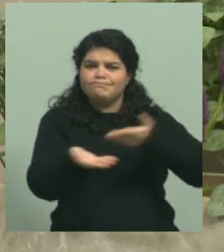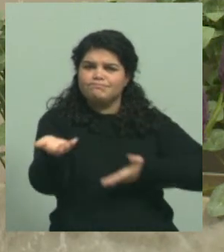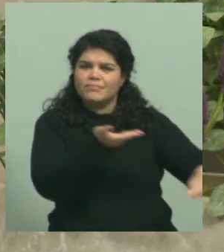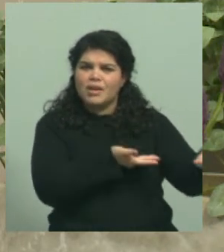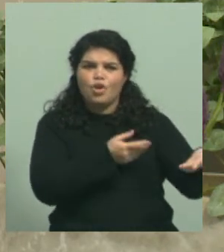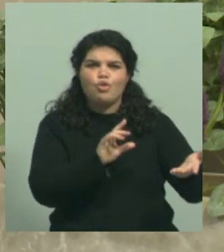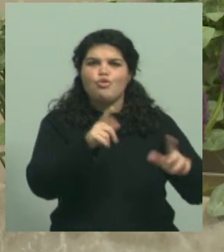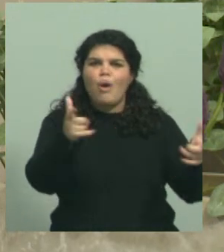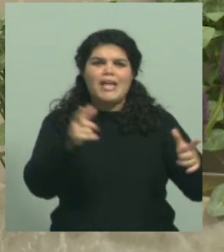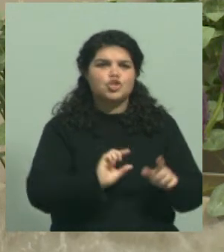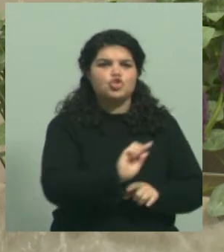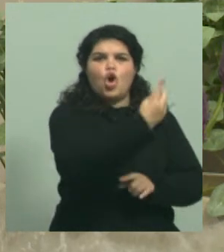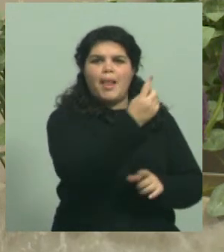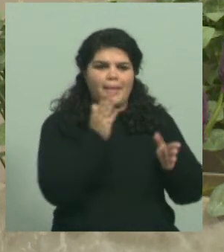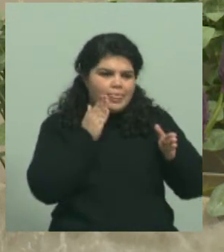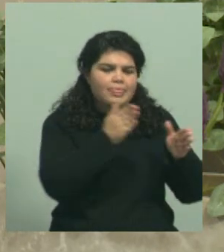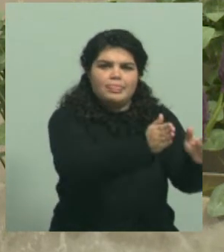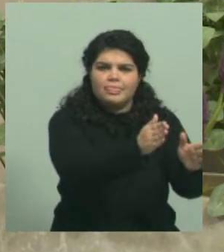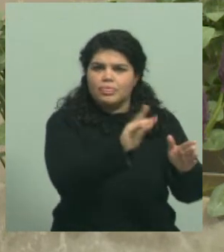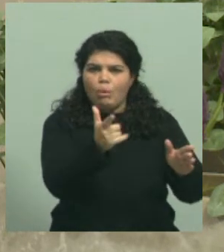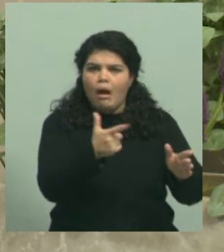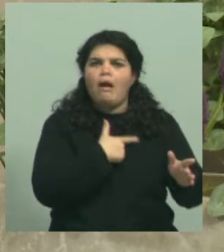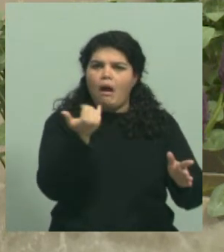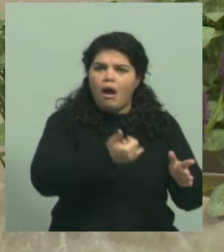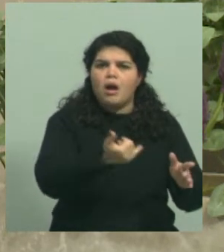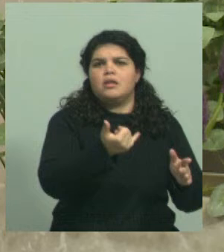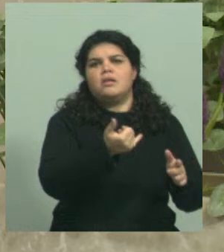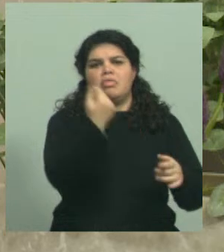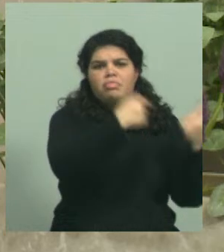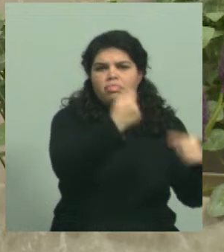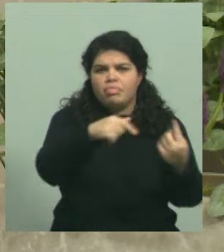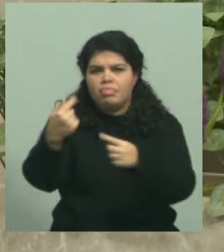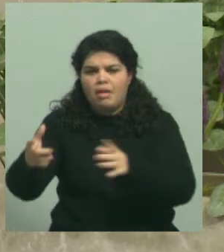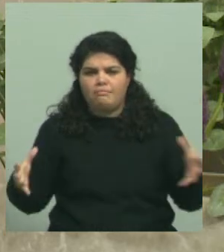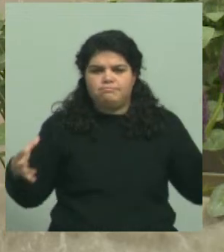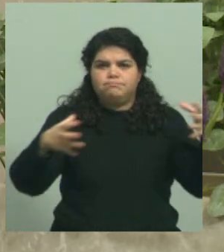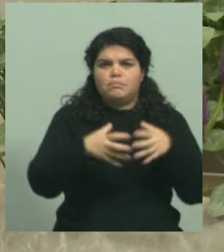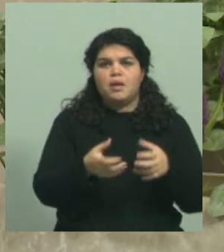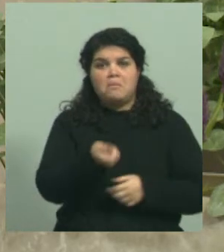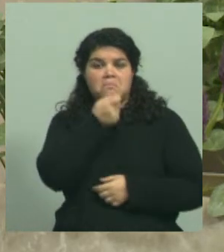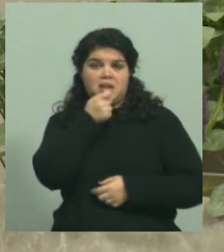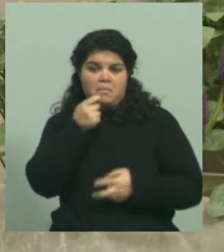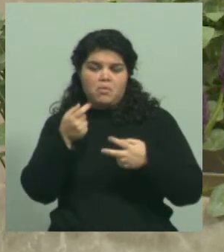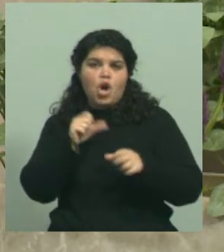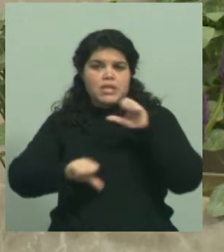tenemos es gracias a eso, no es porque toda la ciencia se dedica a fabricar teléfonos celulares, ¿no?